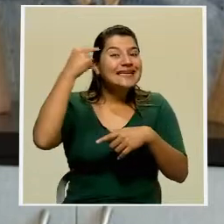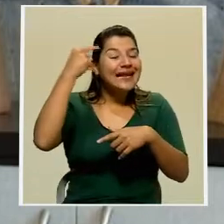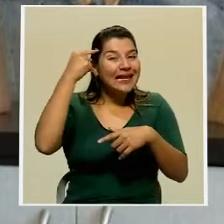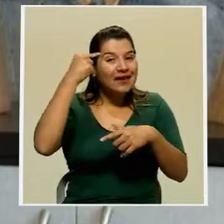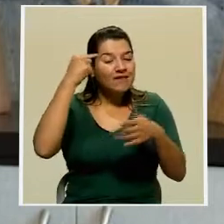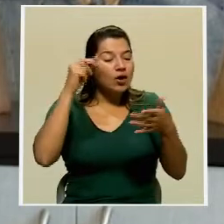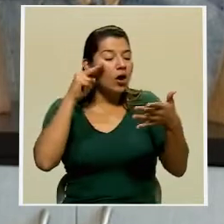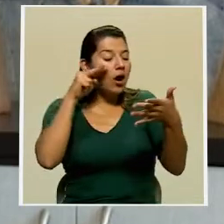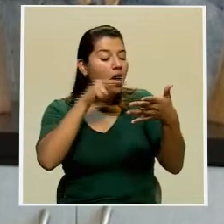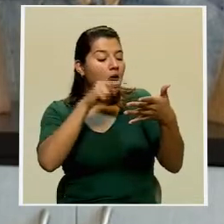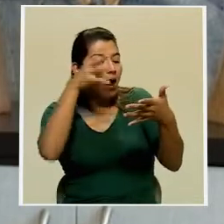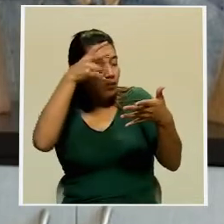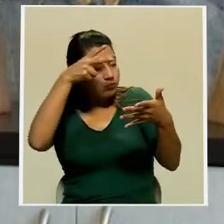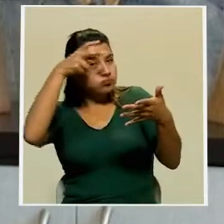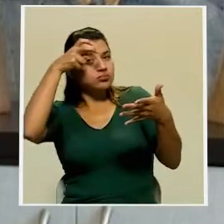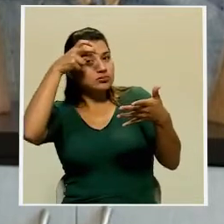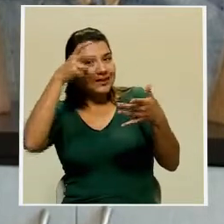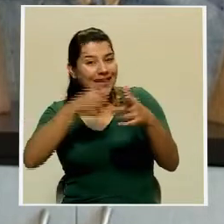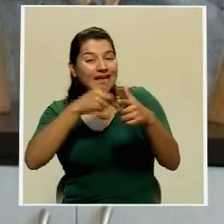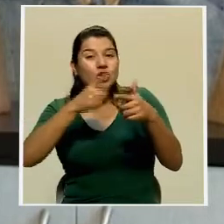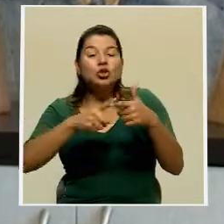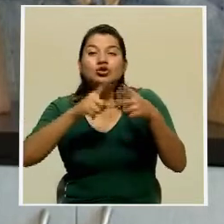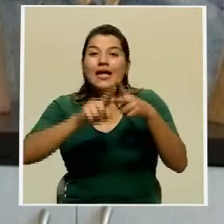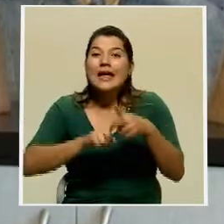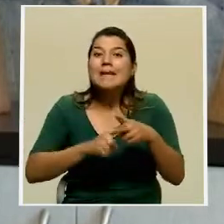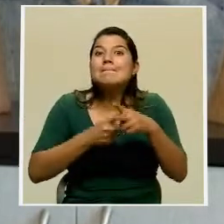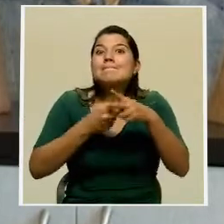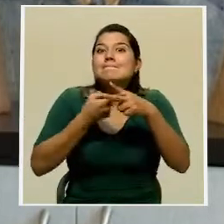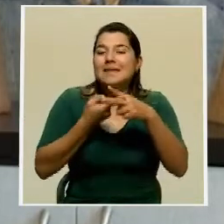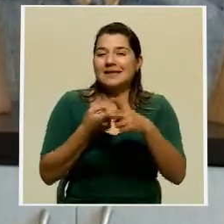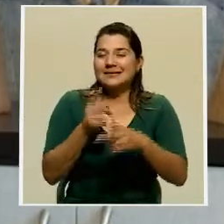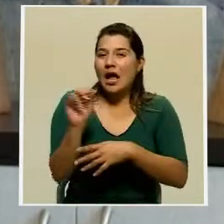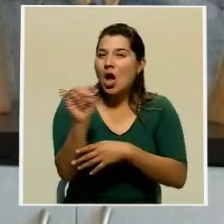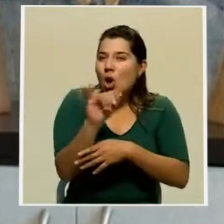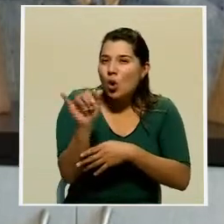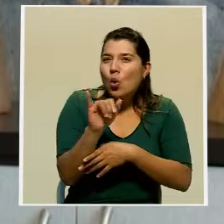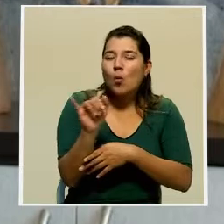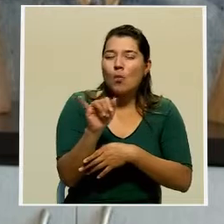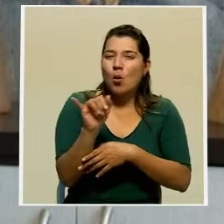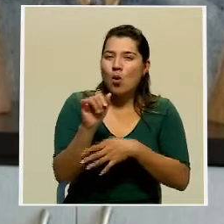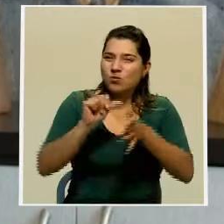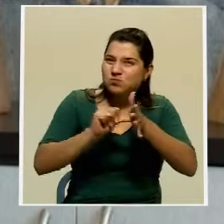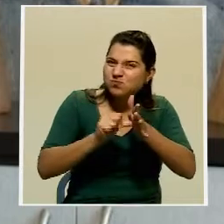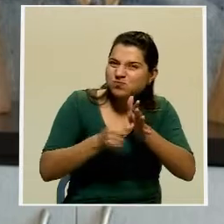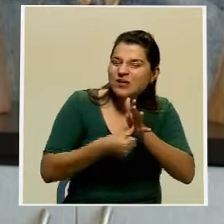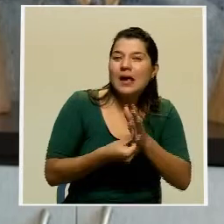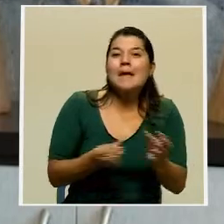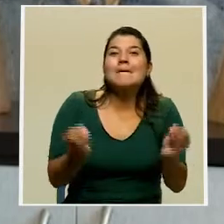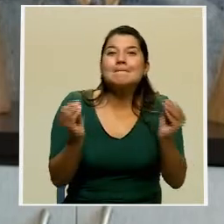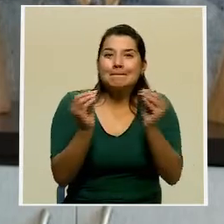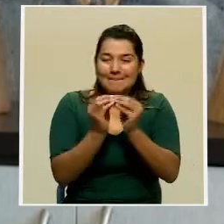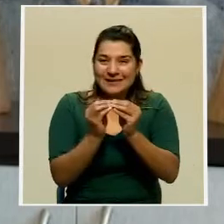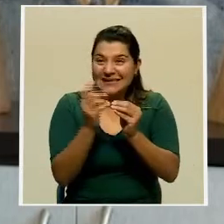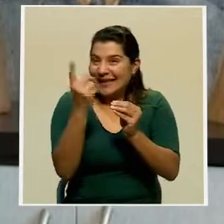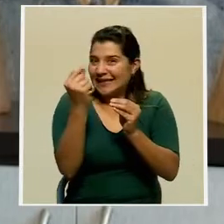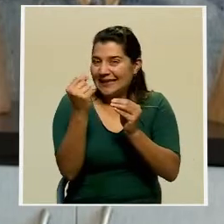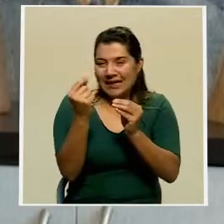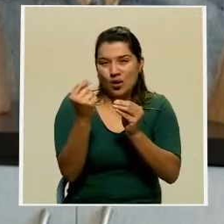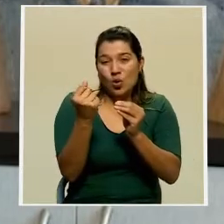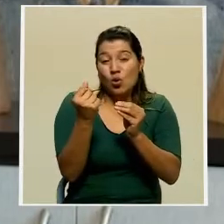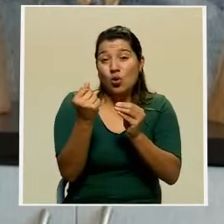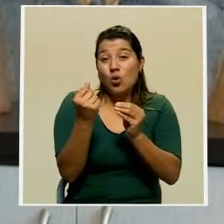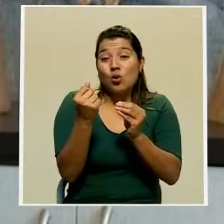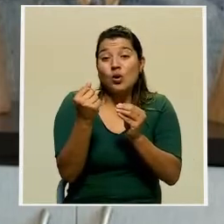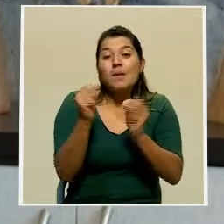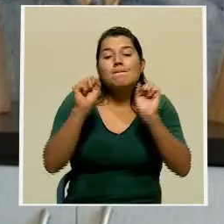muy claro cómo, pero el cerebro comienza como a imprimir más fuertemente ese gasto, esos